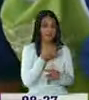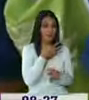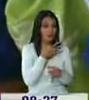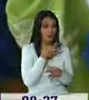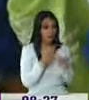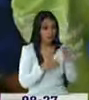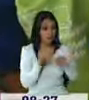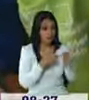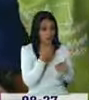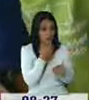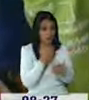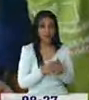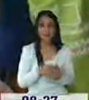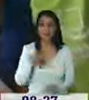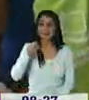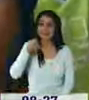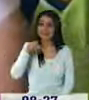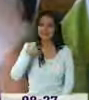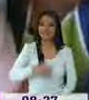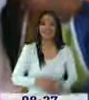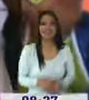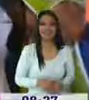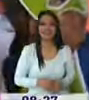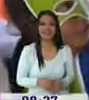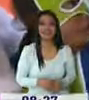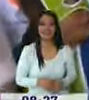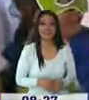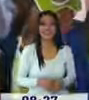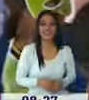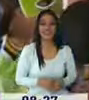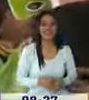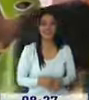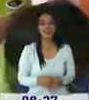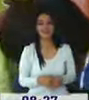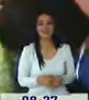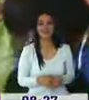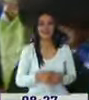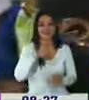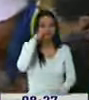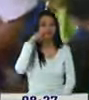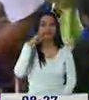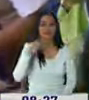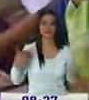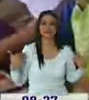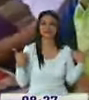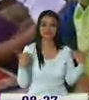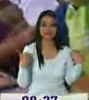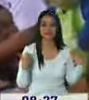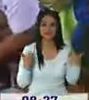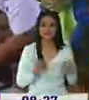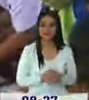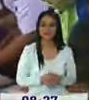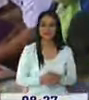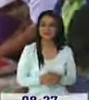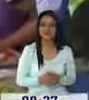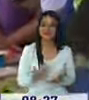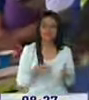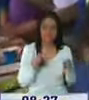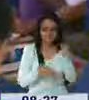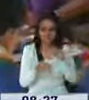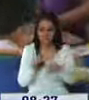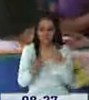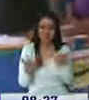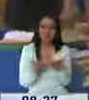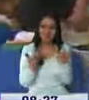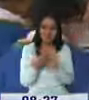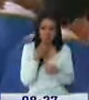productos que están aquí? Sí. Ya, muy bien, ahí están. Entonces los niños están también muy contentos de que van a realizar estas recetas